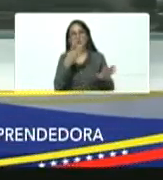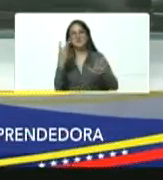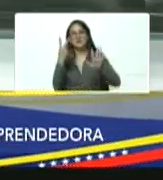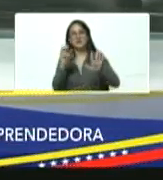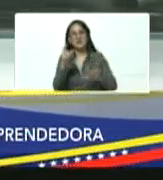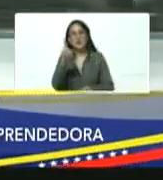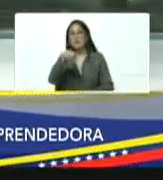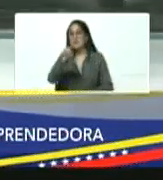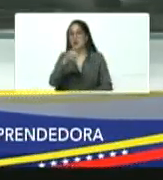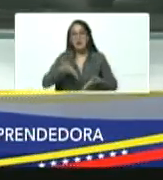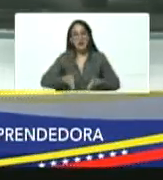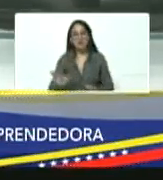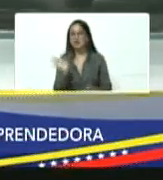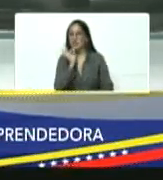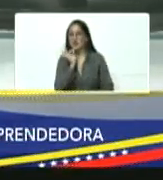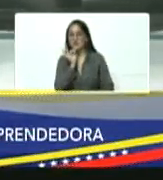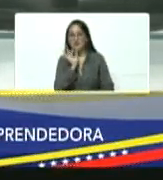habían nacido,